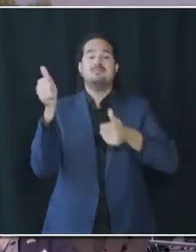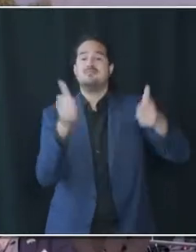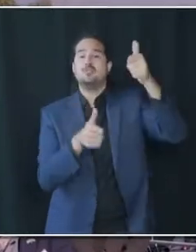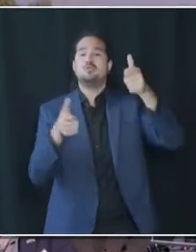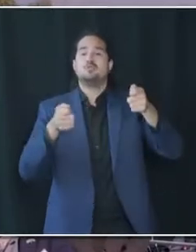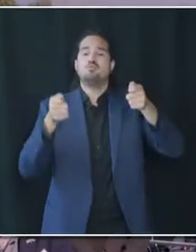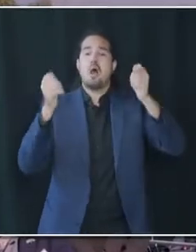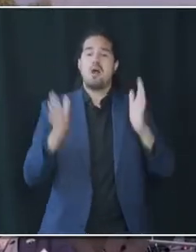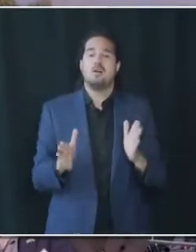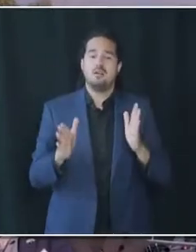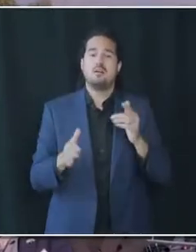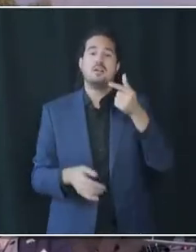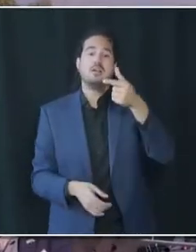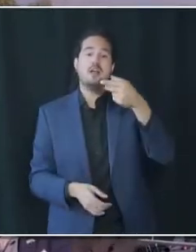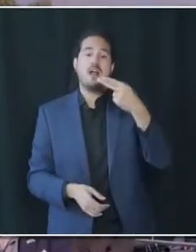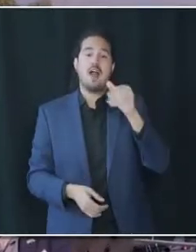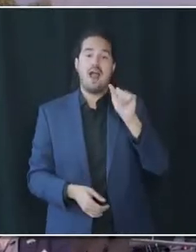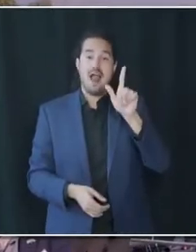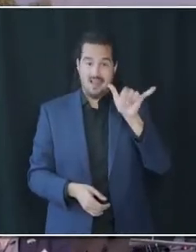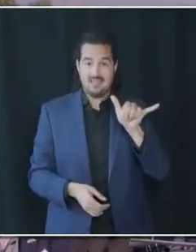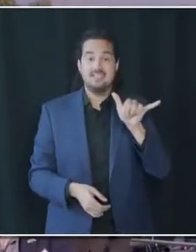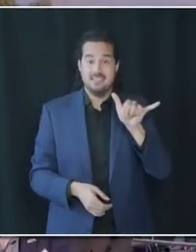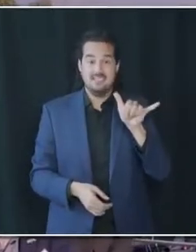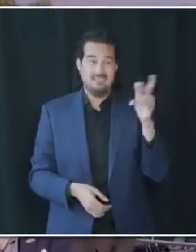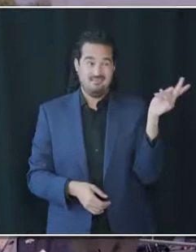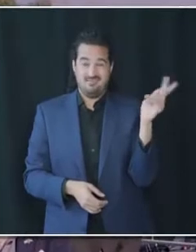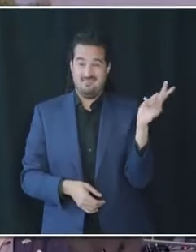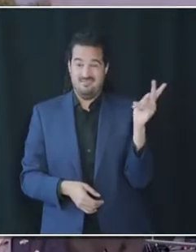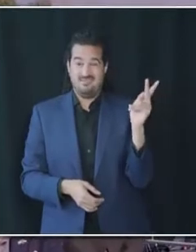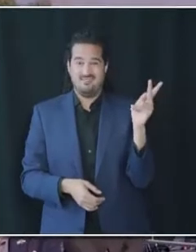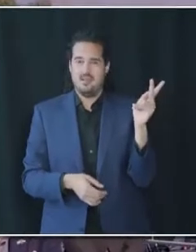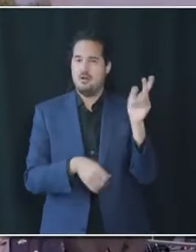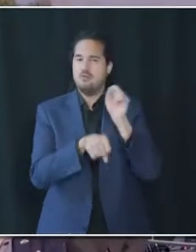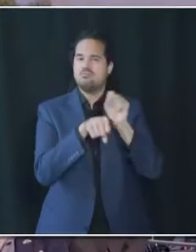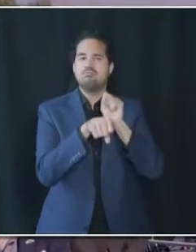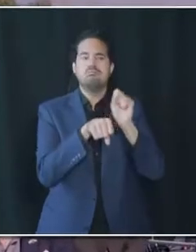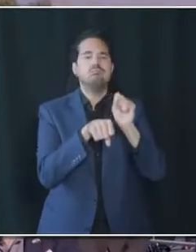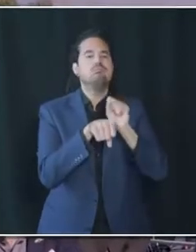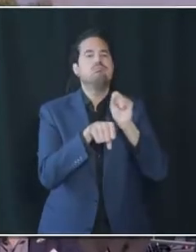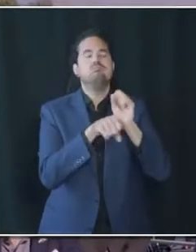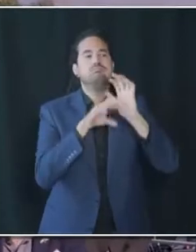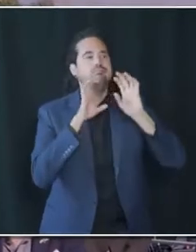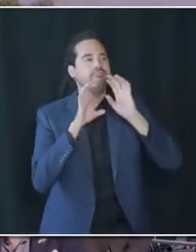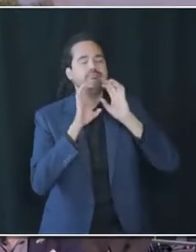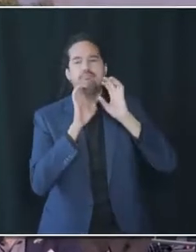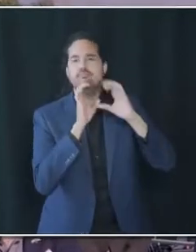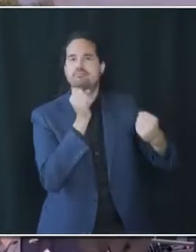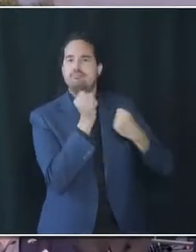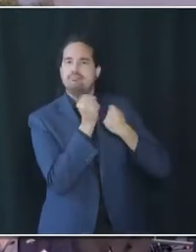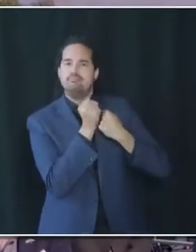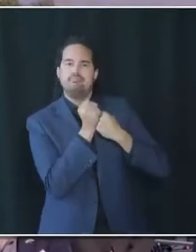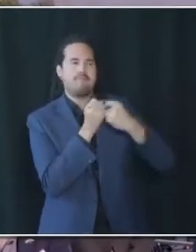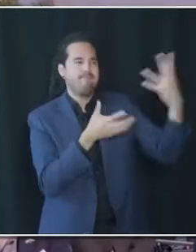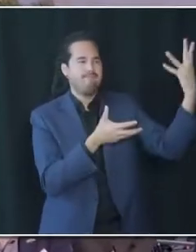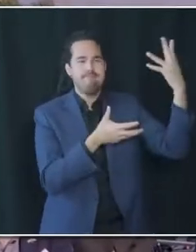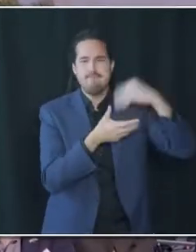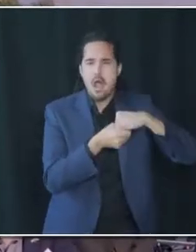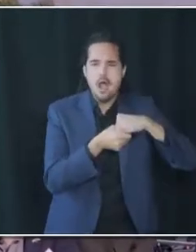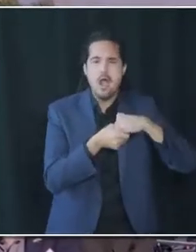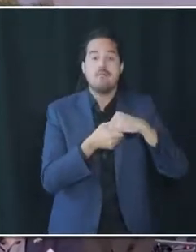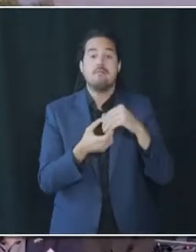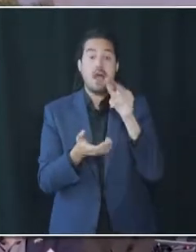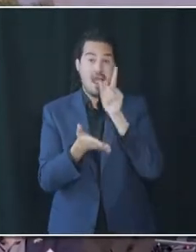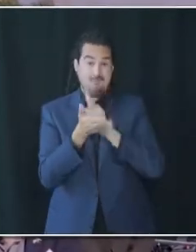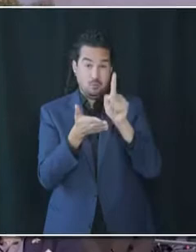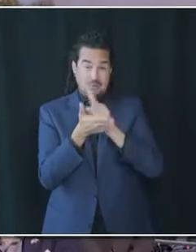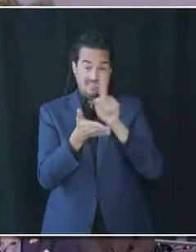pendientes cada semana por esta pandemia yo sé que he estado en tres llamadas cada